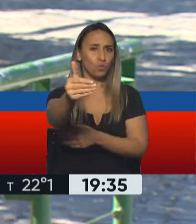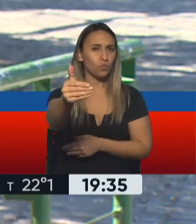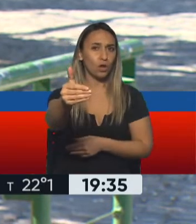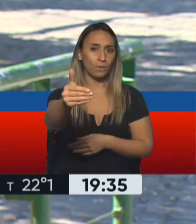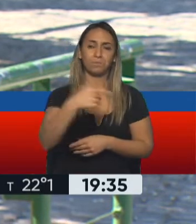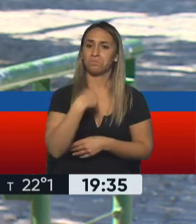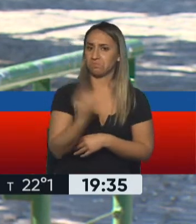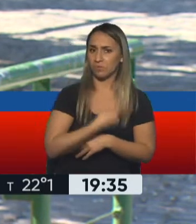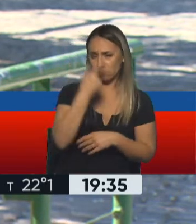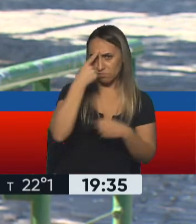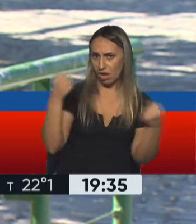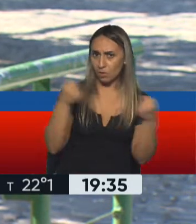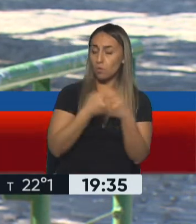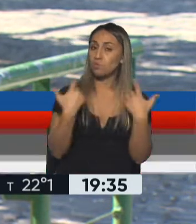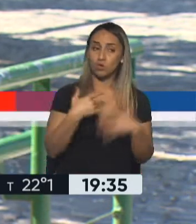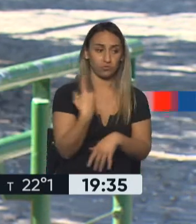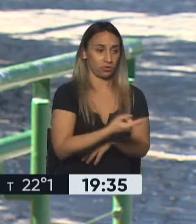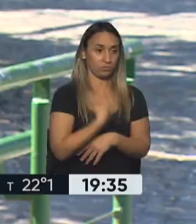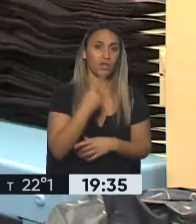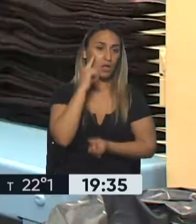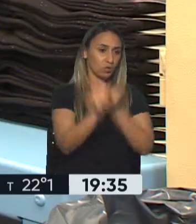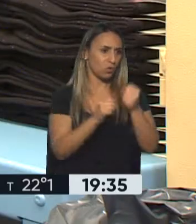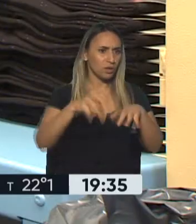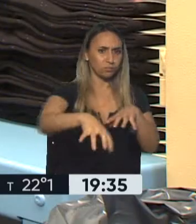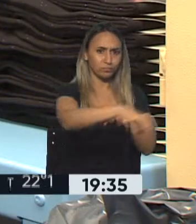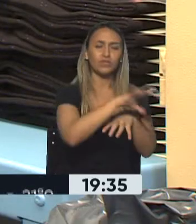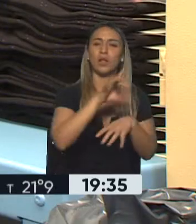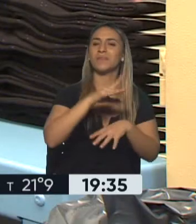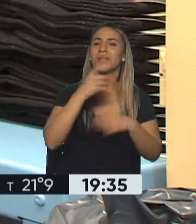cual coincidimos muchísimos industriales, no solamente los industriales de la industria indumentaria.